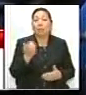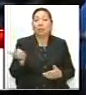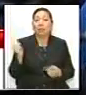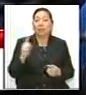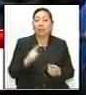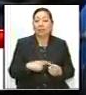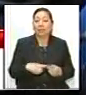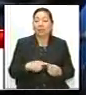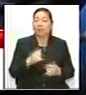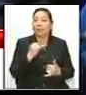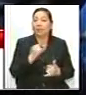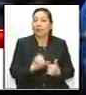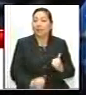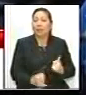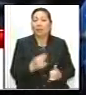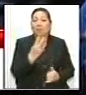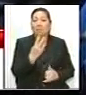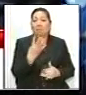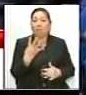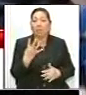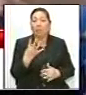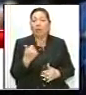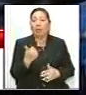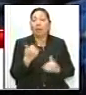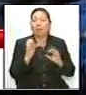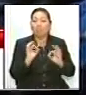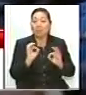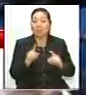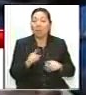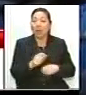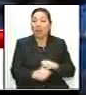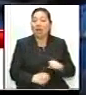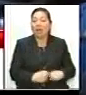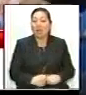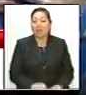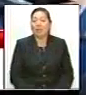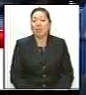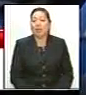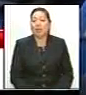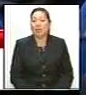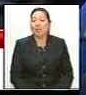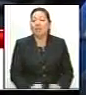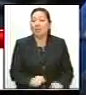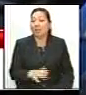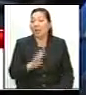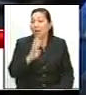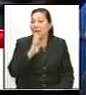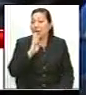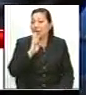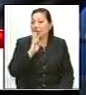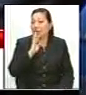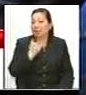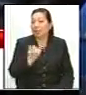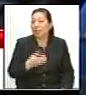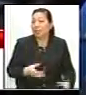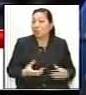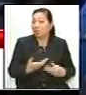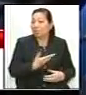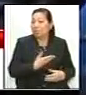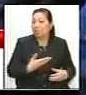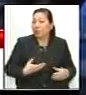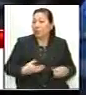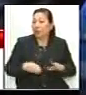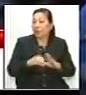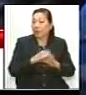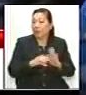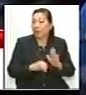y concluyó el 24 de abril del mismo año. Se ha dicho la presidenta de la Comisión de